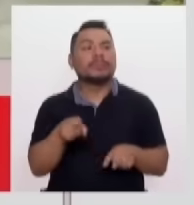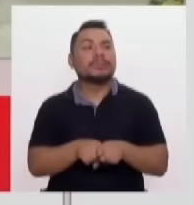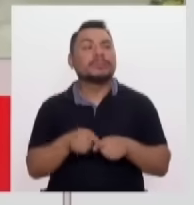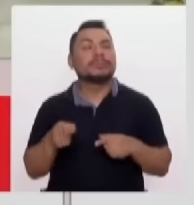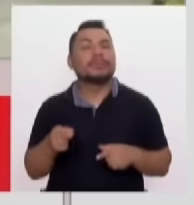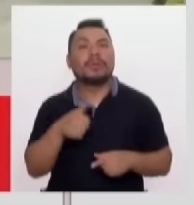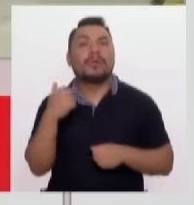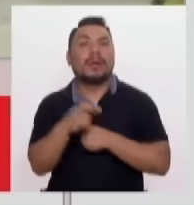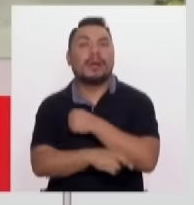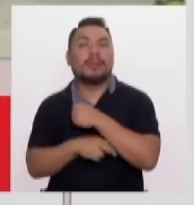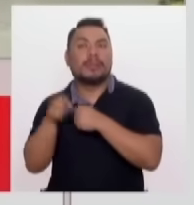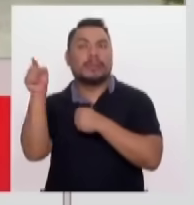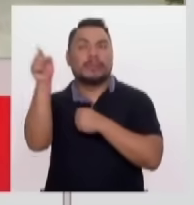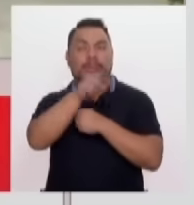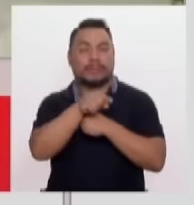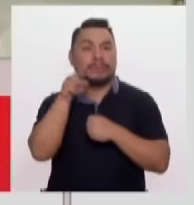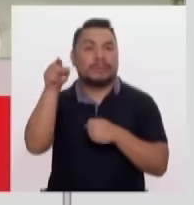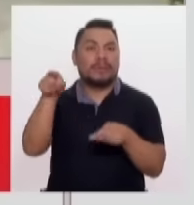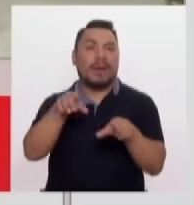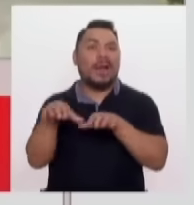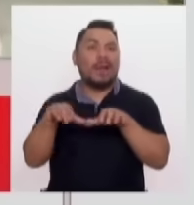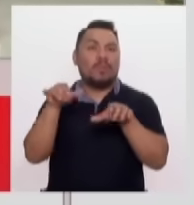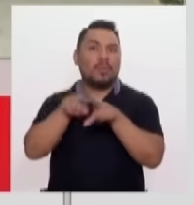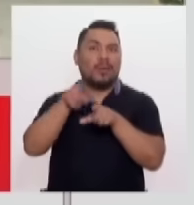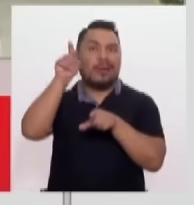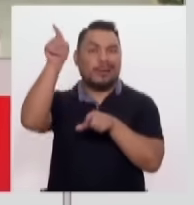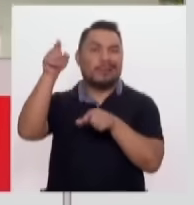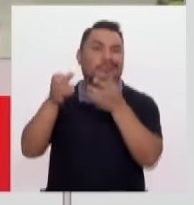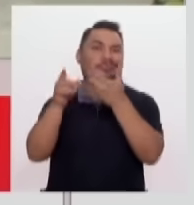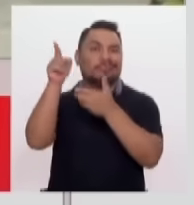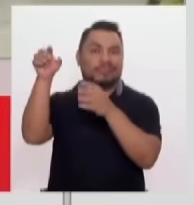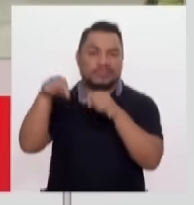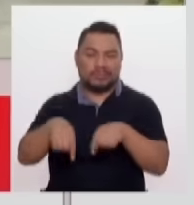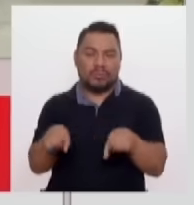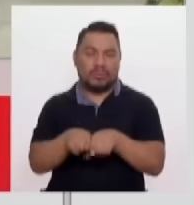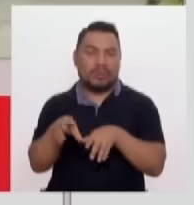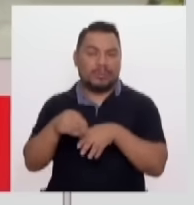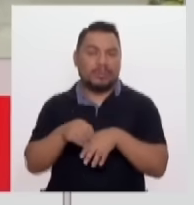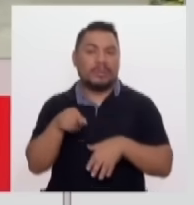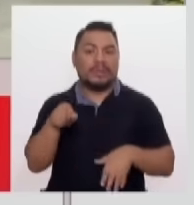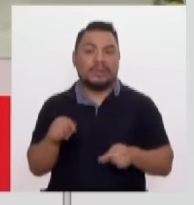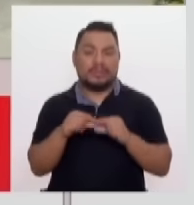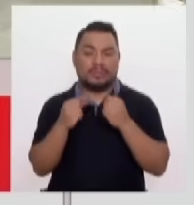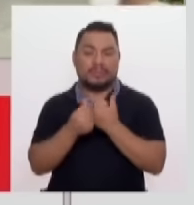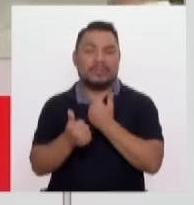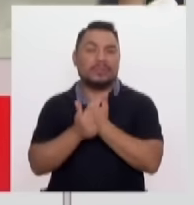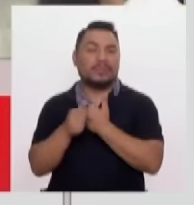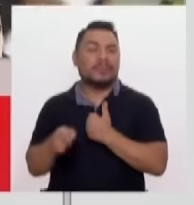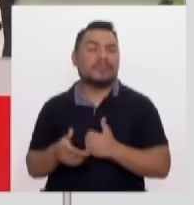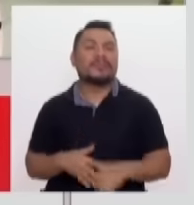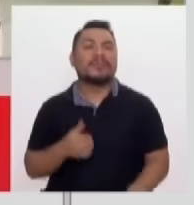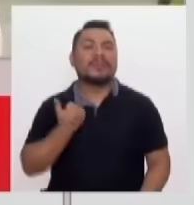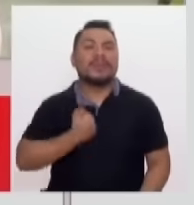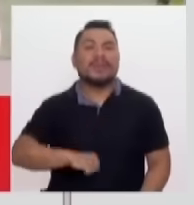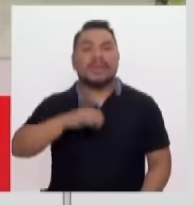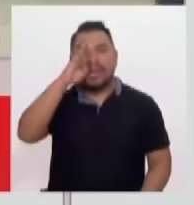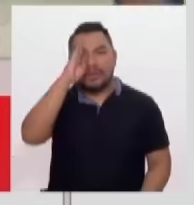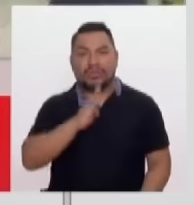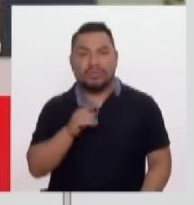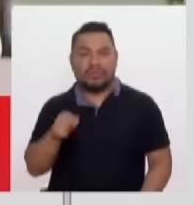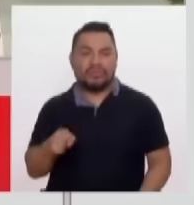los extranjeros porque lo que se ha entendido también es que los Hijos de Dios está conformada por peruanos y extranjeros,